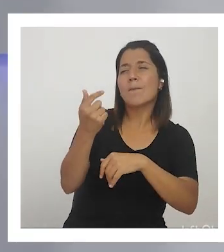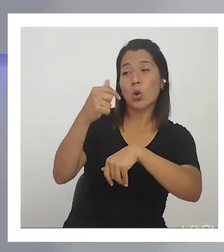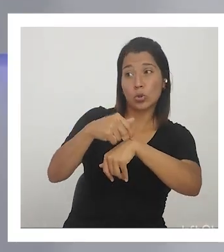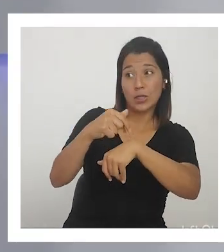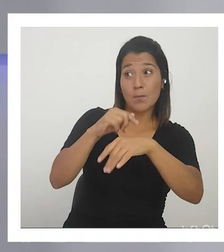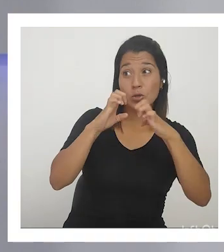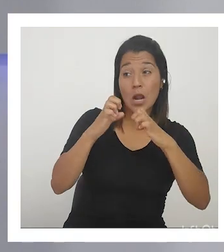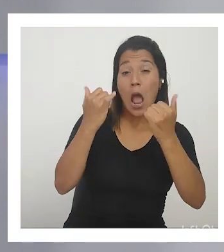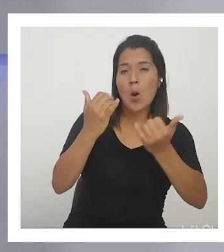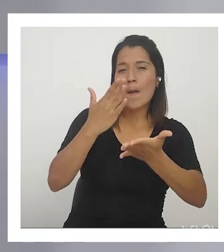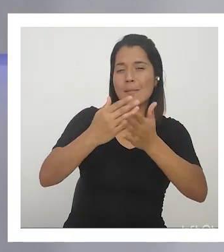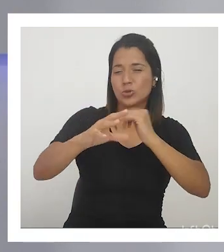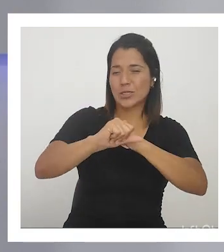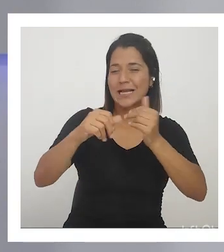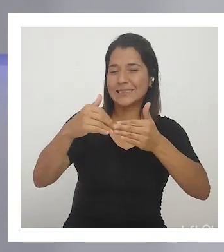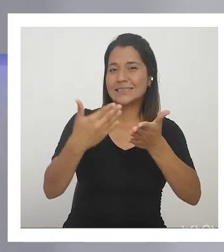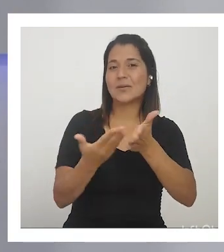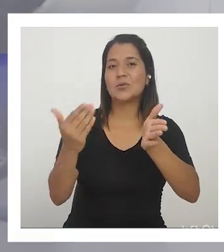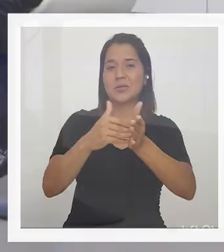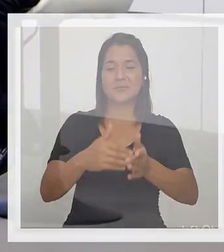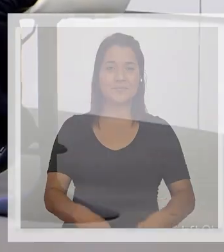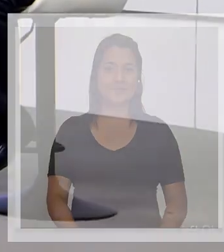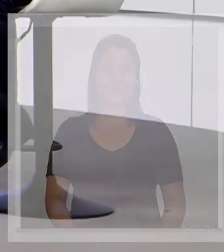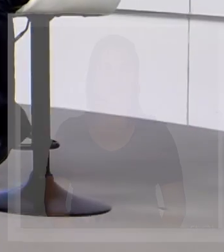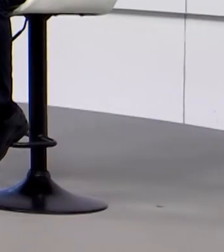pausa comercial y ya casi volvemos.